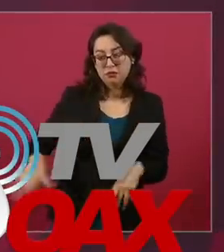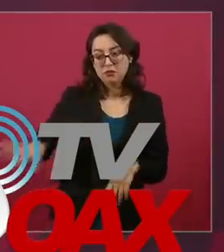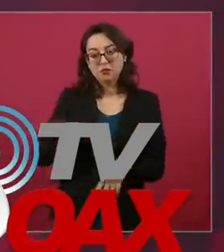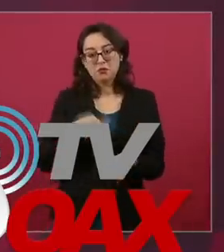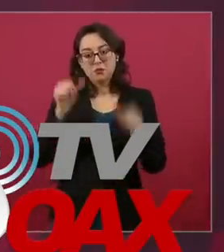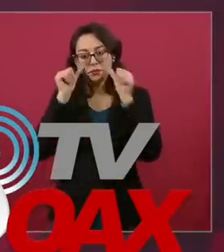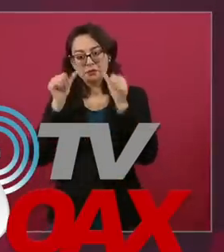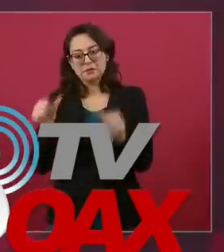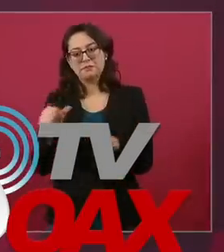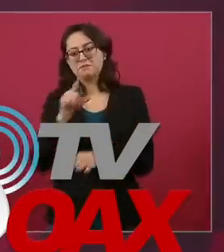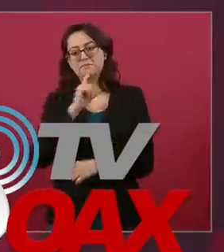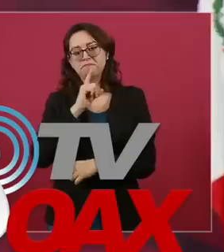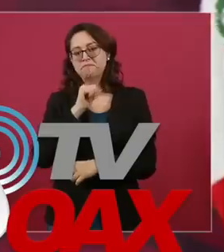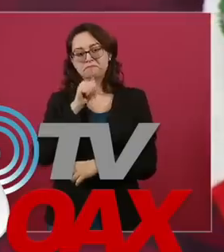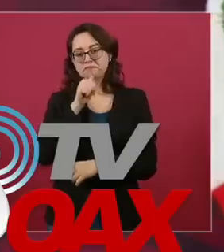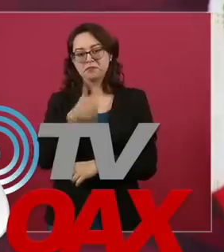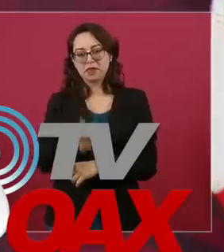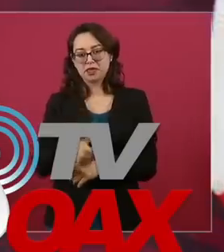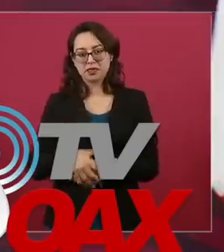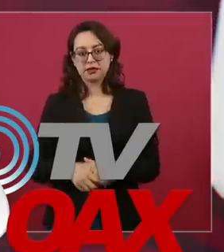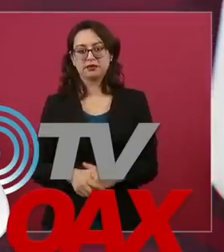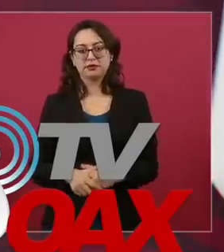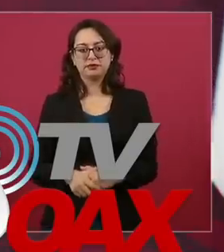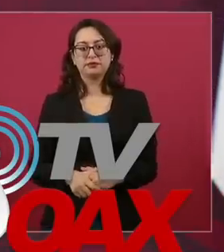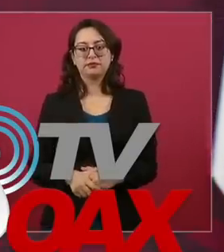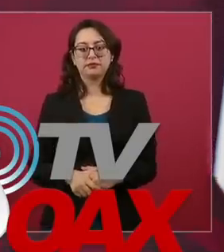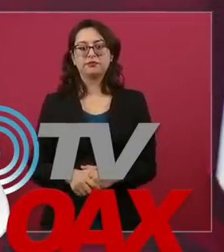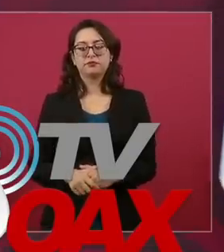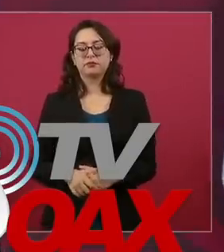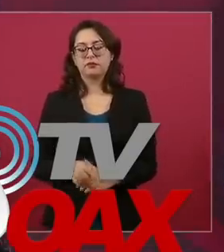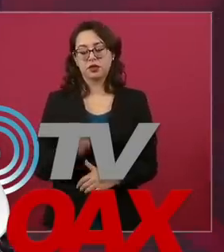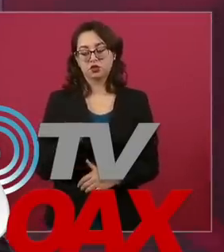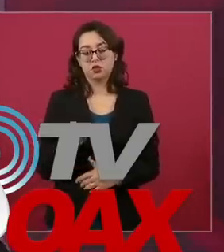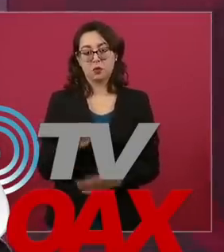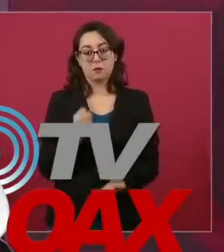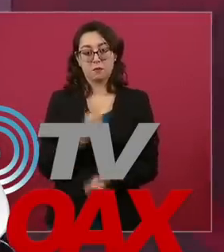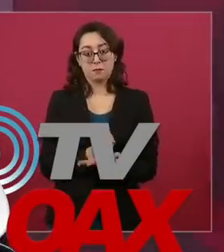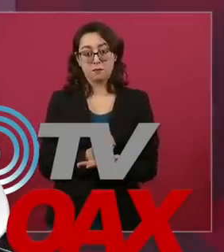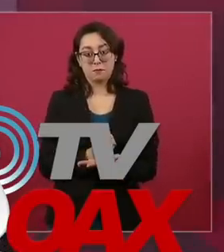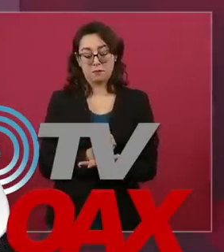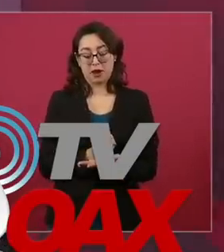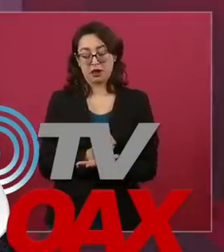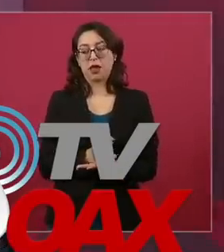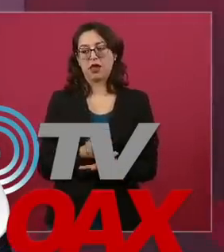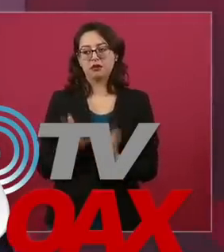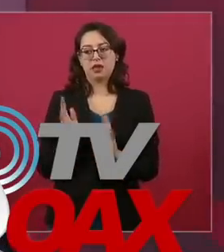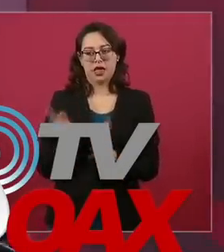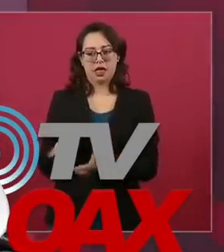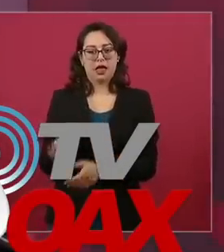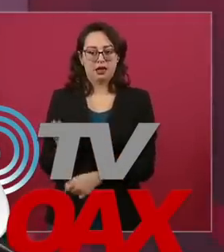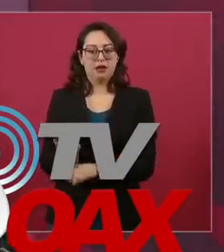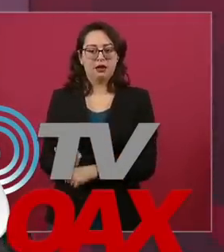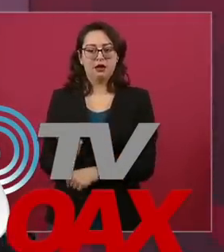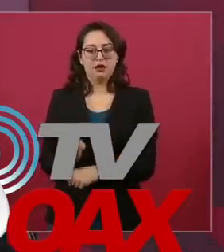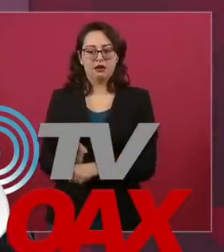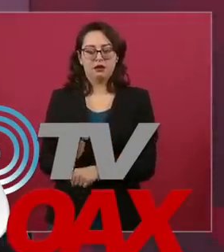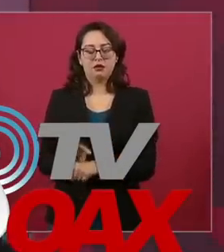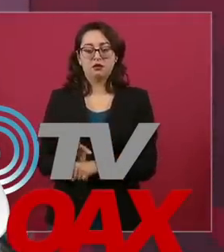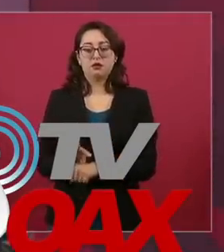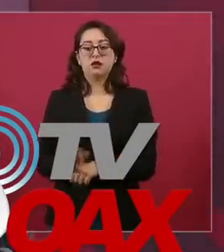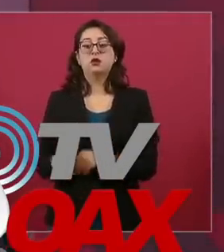sí vamos a ver lo de la marca, pero ya en diciembre